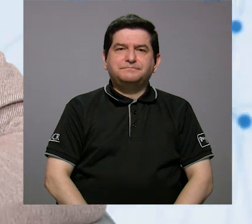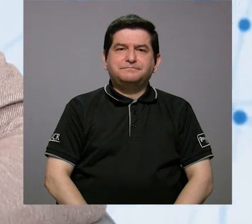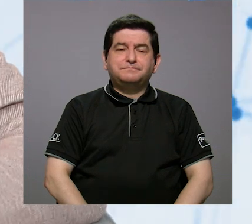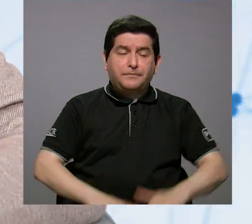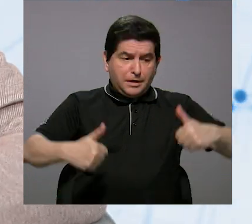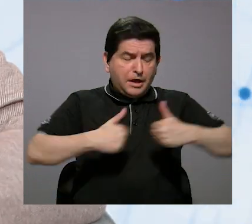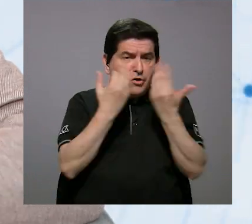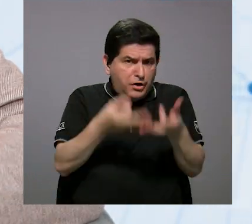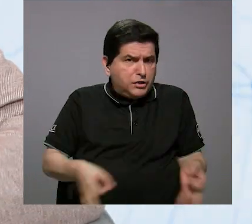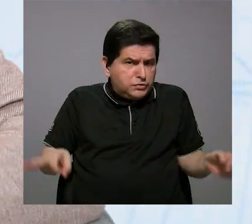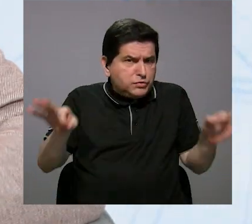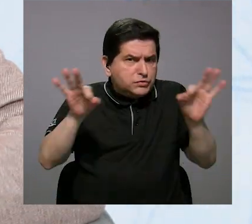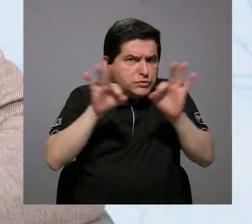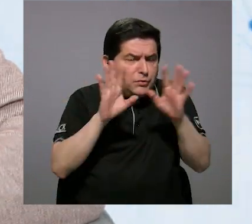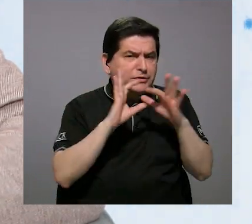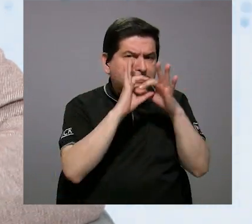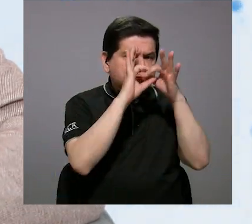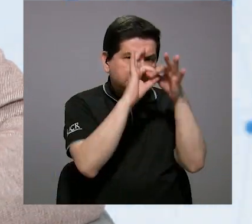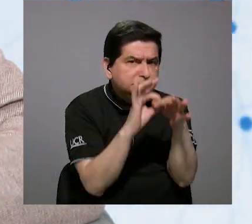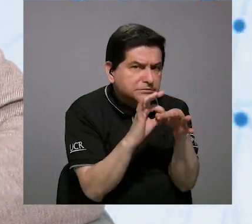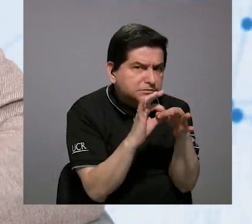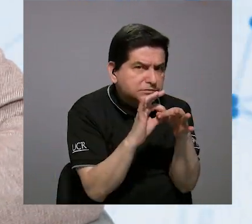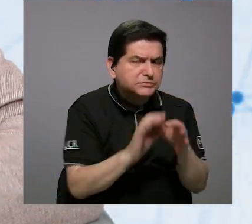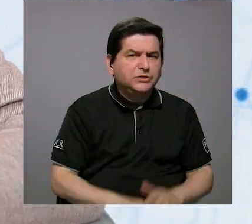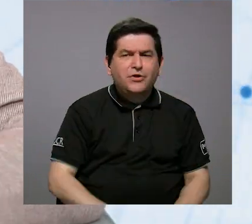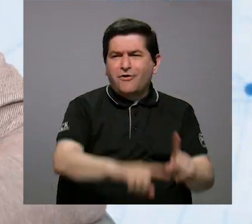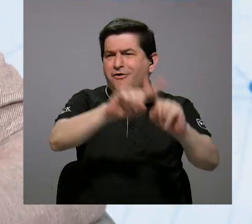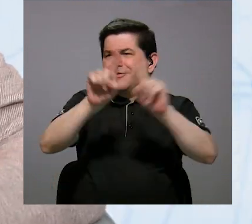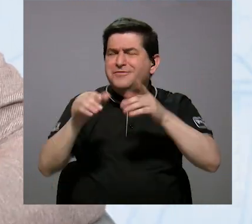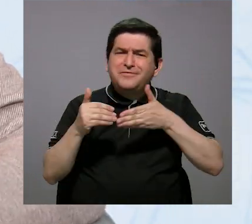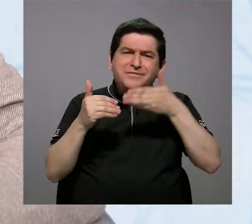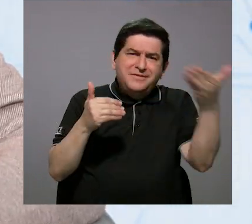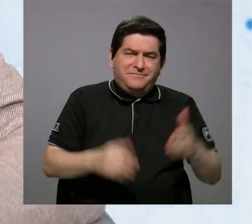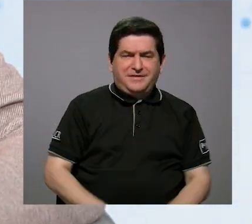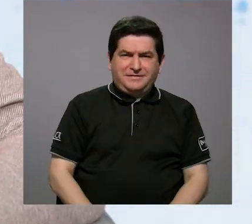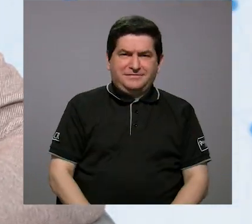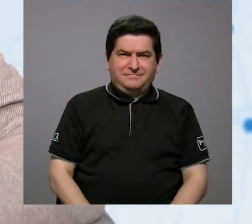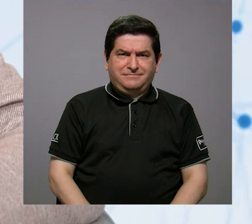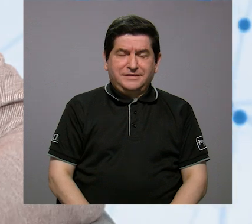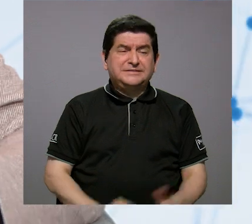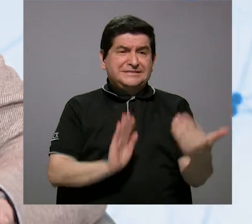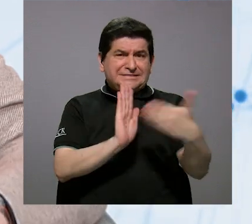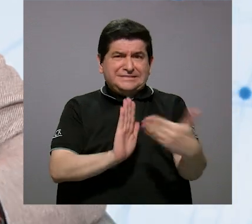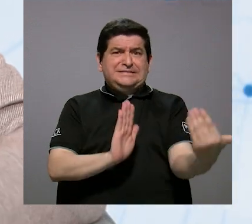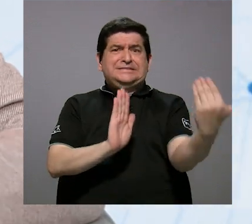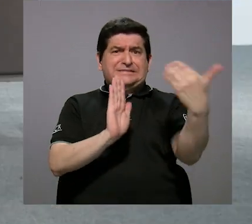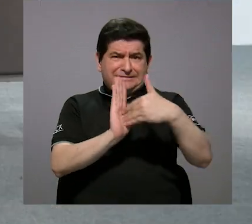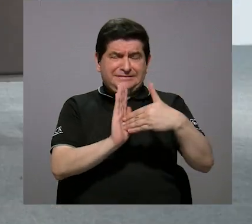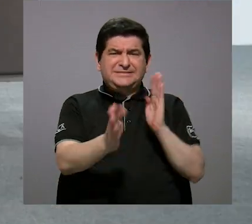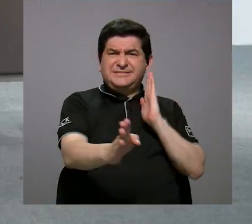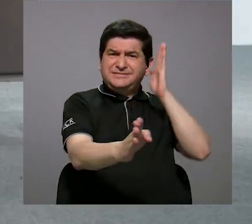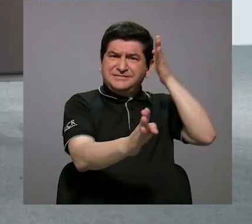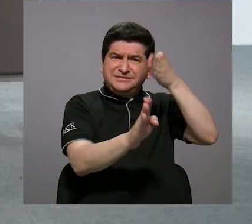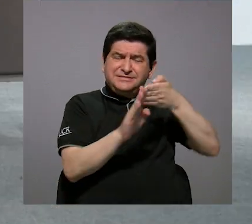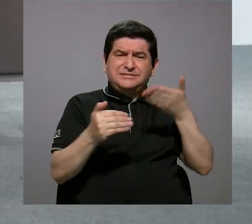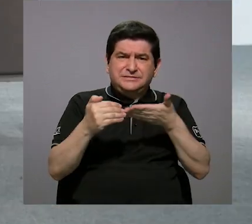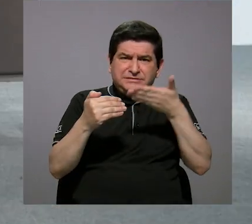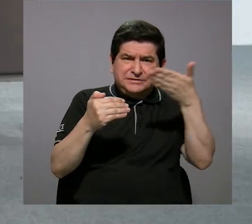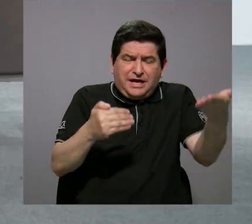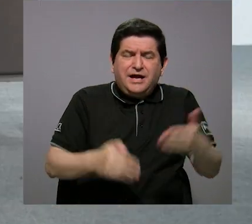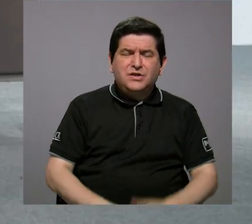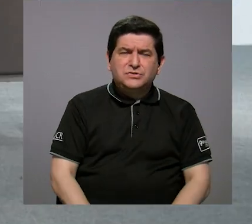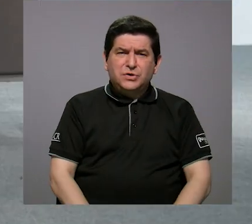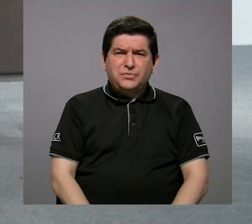Los grandes retos están relacionados con múltiples factores que son los que afectan directamente a los